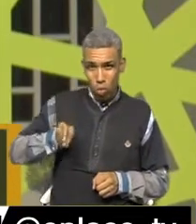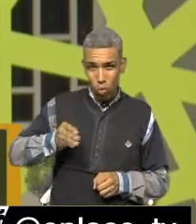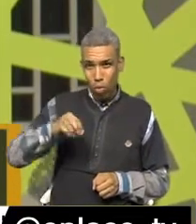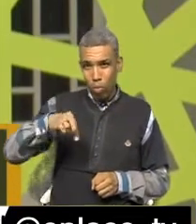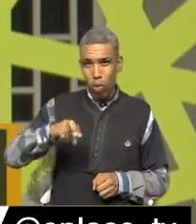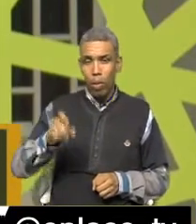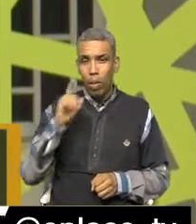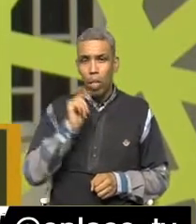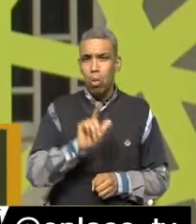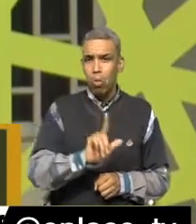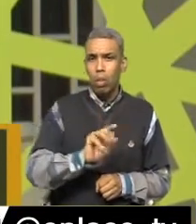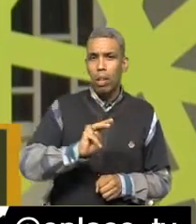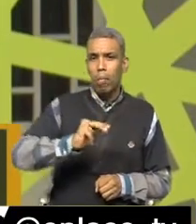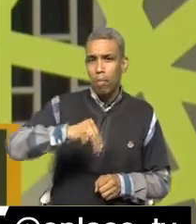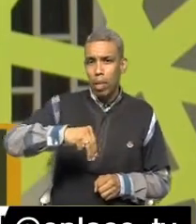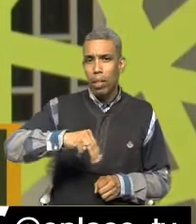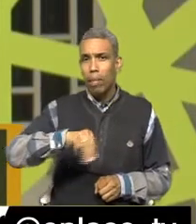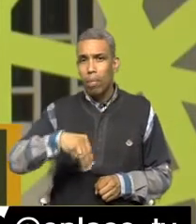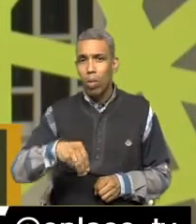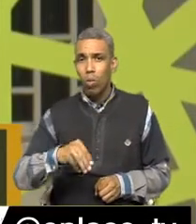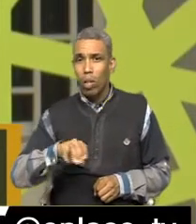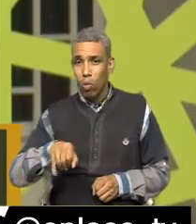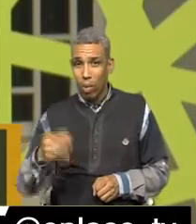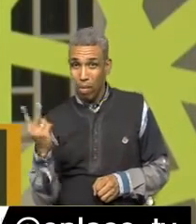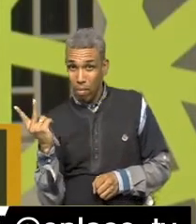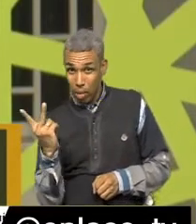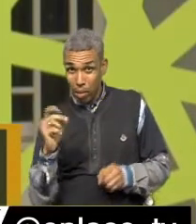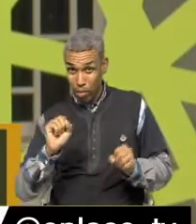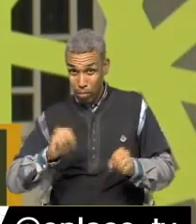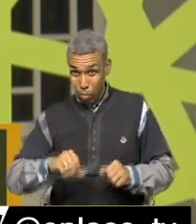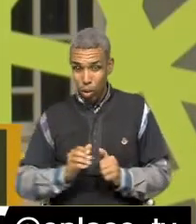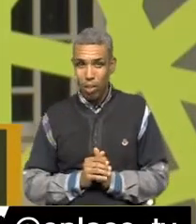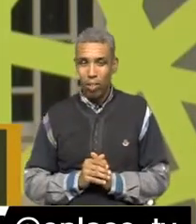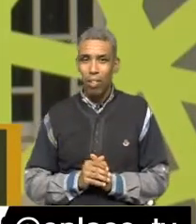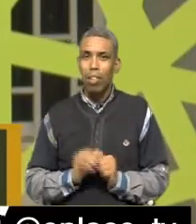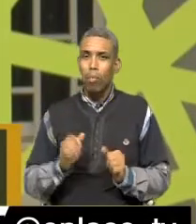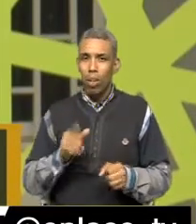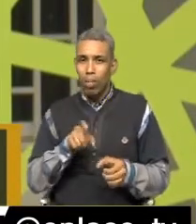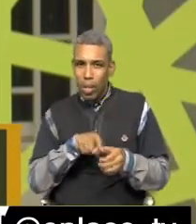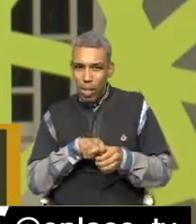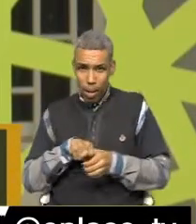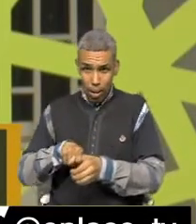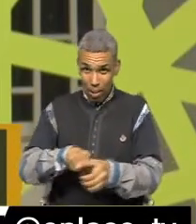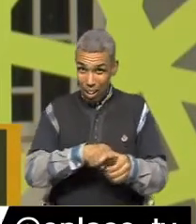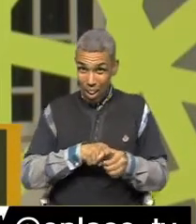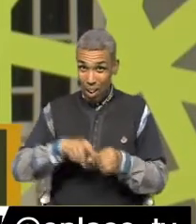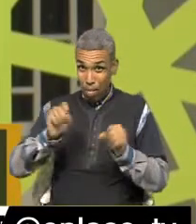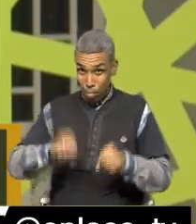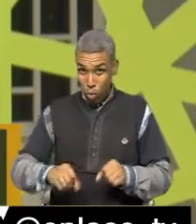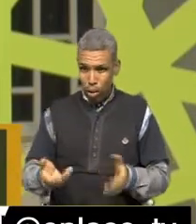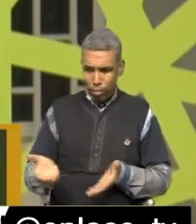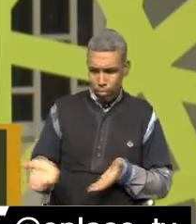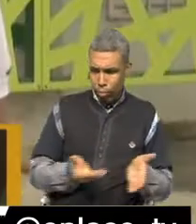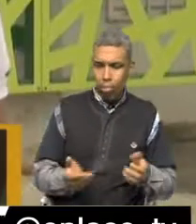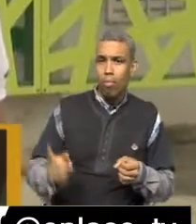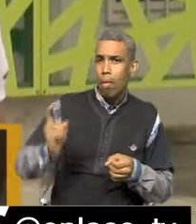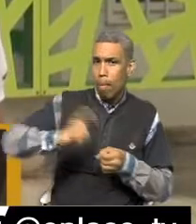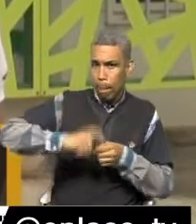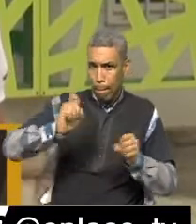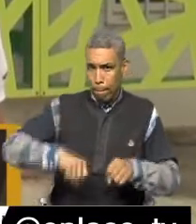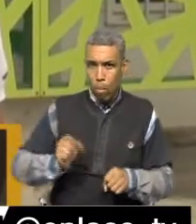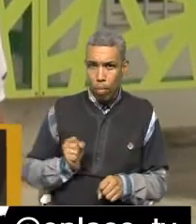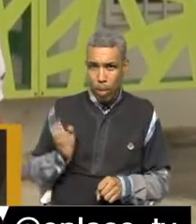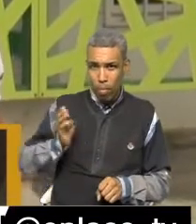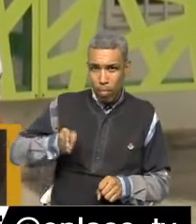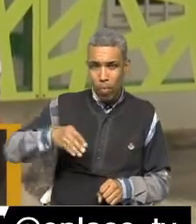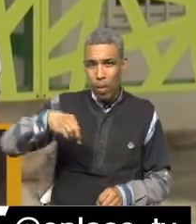Estamos en cancha sintética monumental donde pueden llegar y a ser parte de los entrenos de Proviclub. Según informó